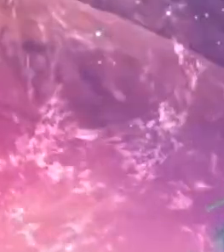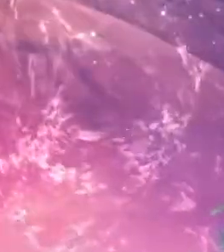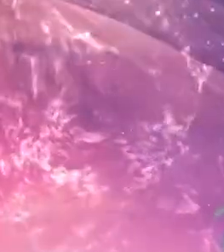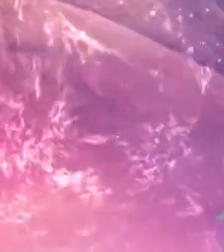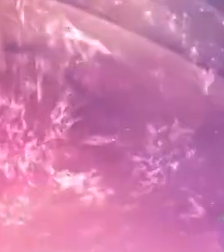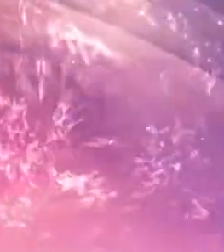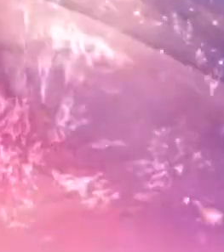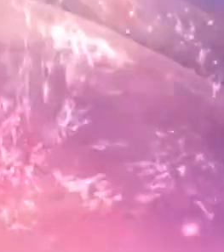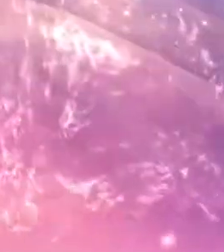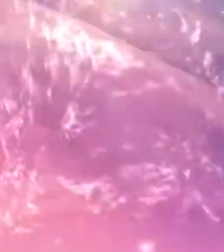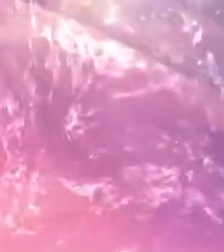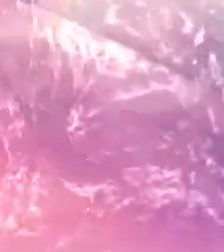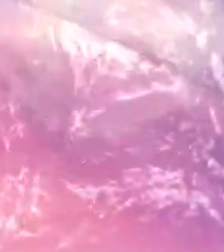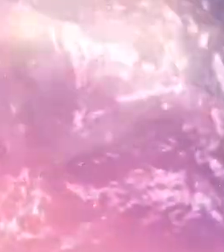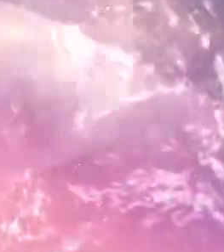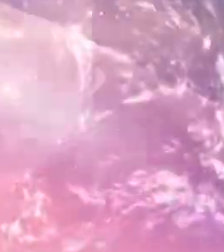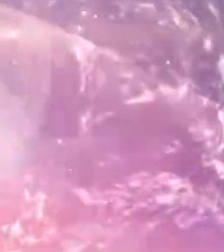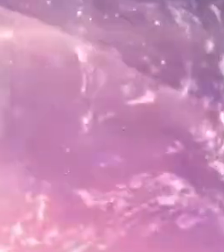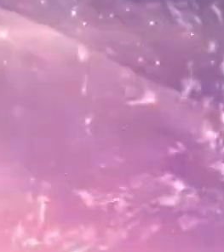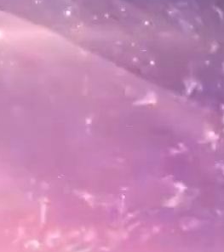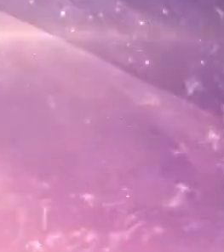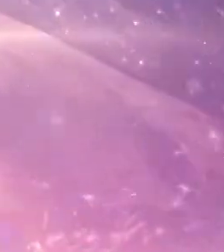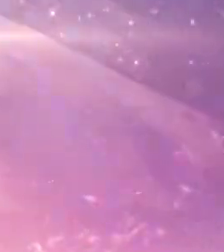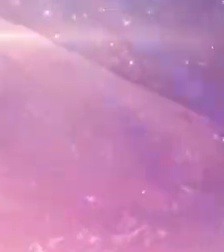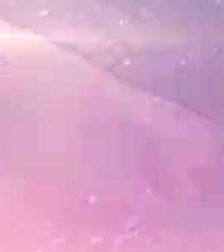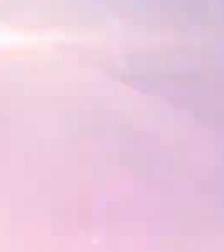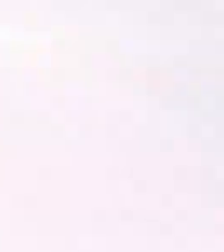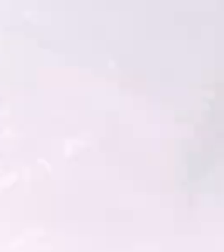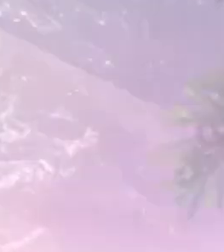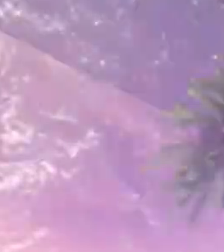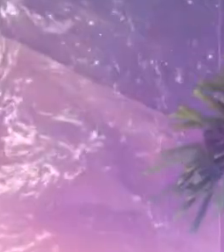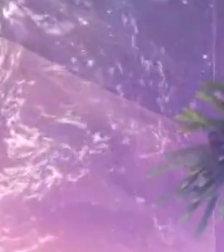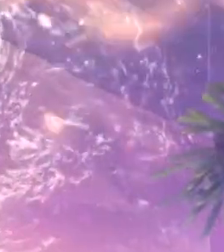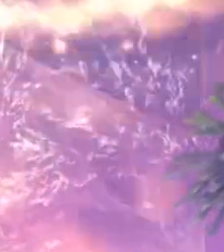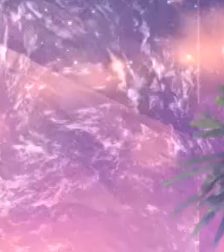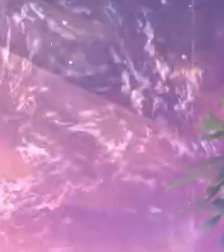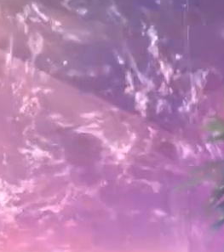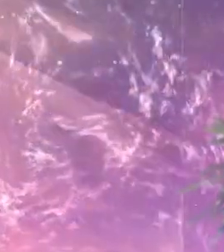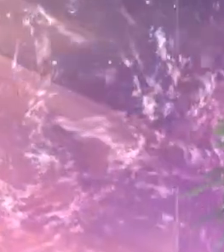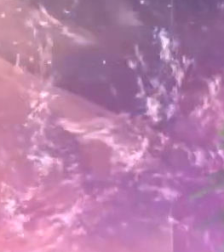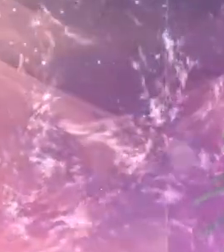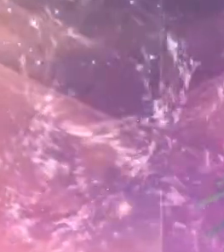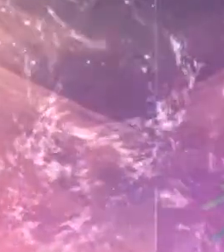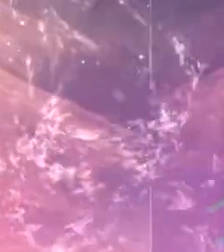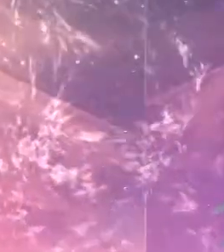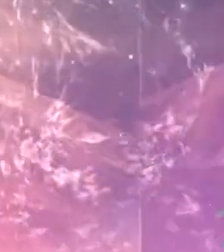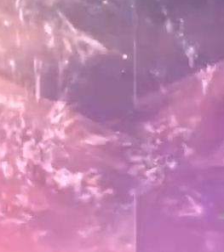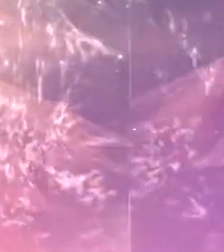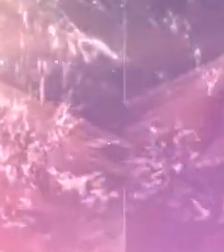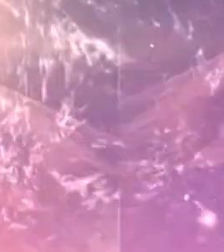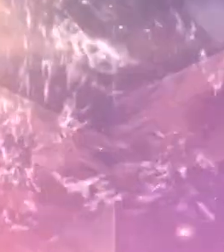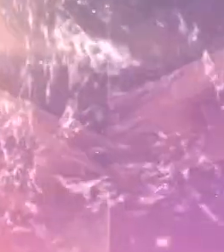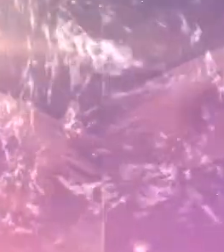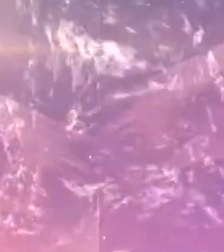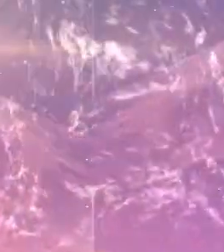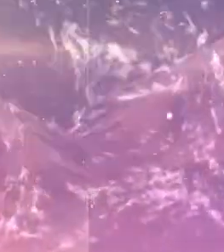de paz, noche de amor,